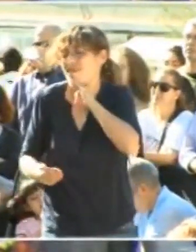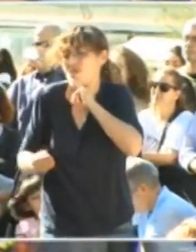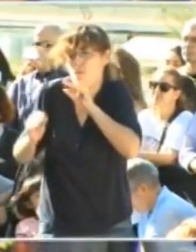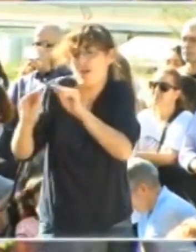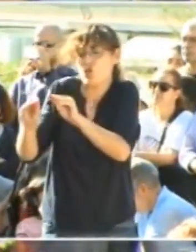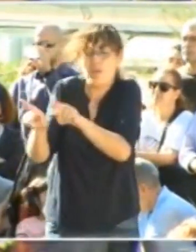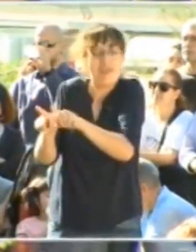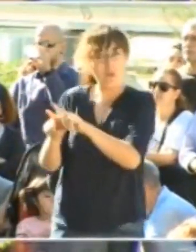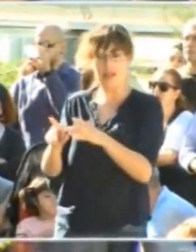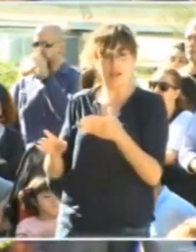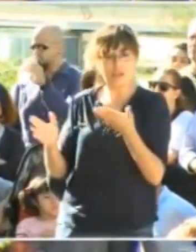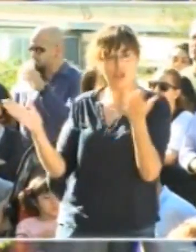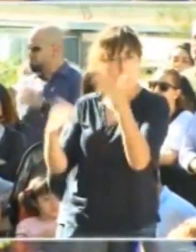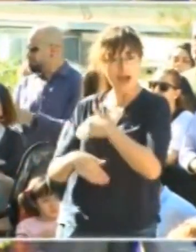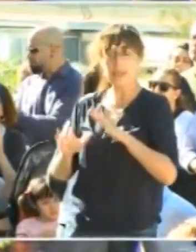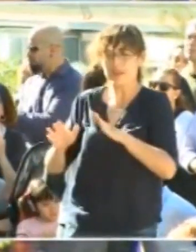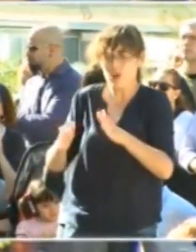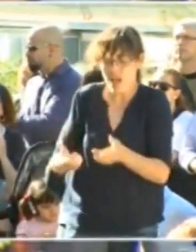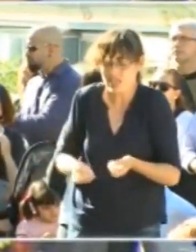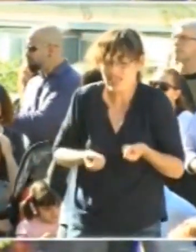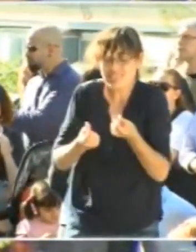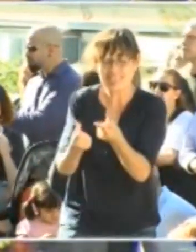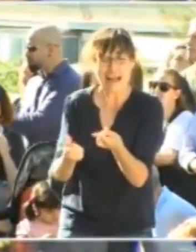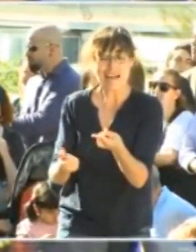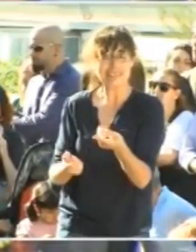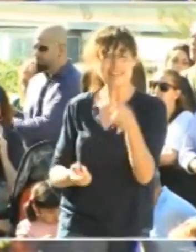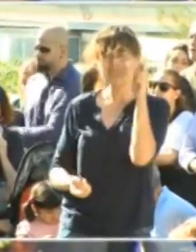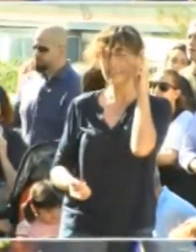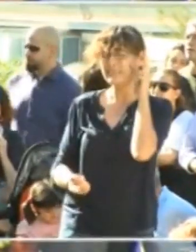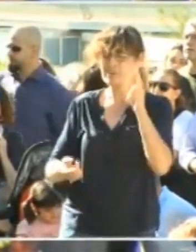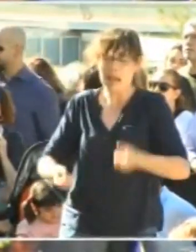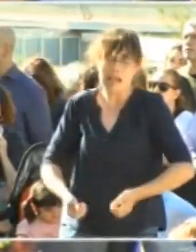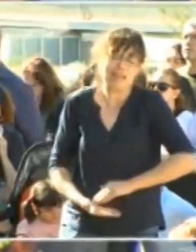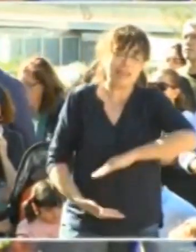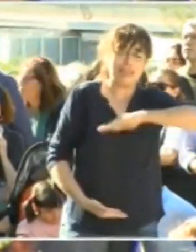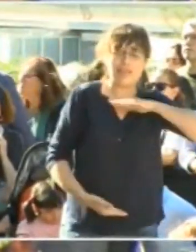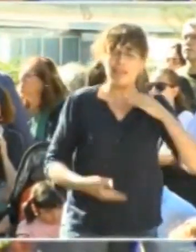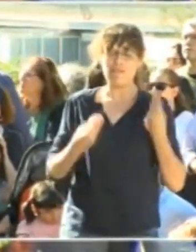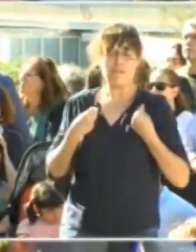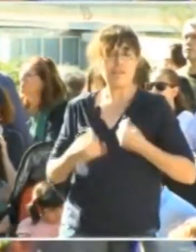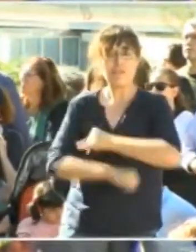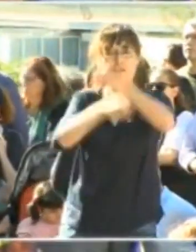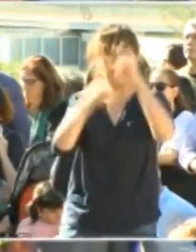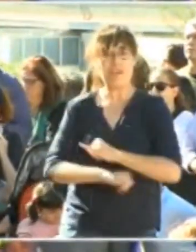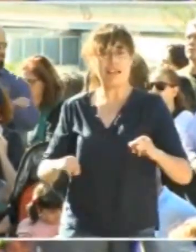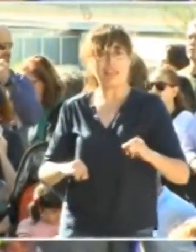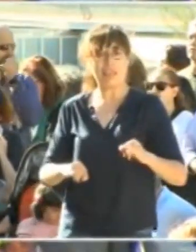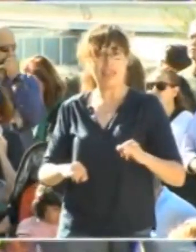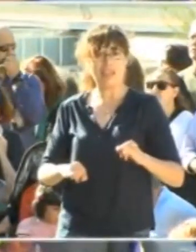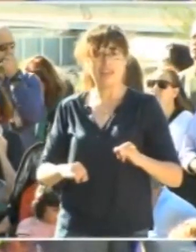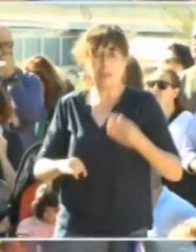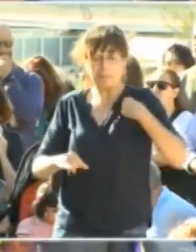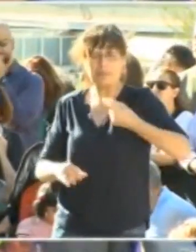ellos pero que pueden aportarles mucho para ser felices y para vivir experiencias que les enriquezcan que hay una